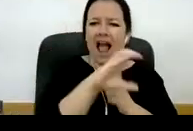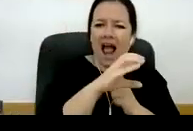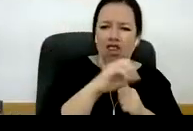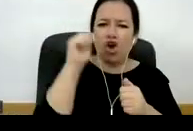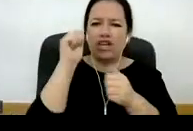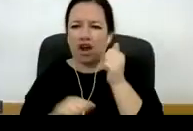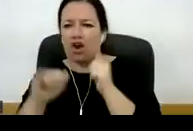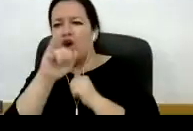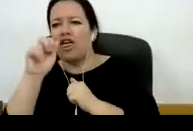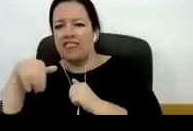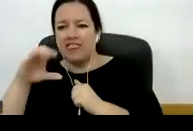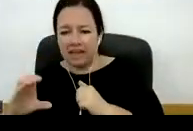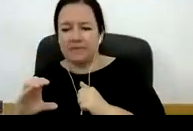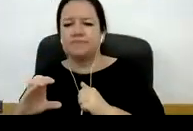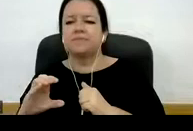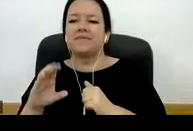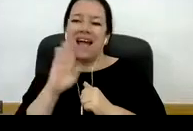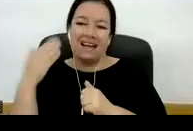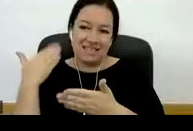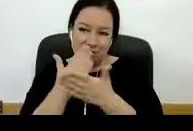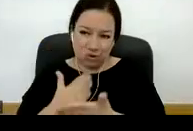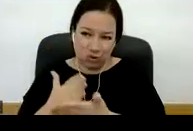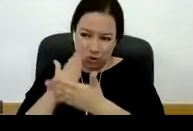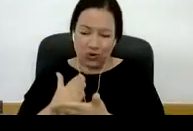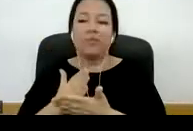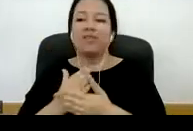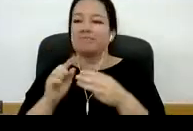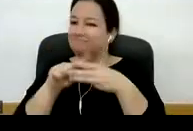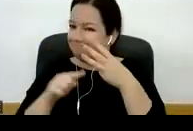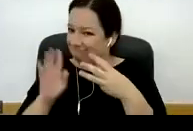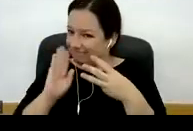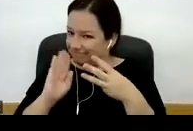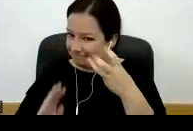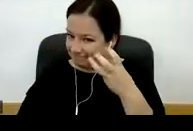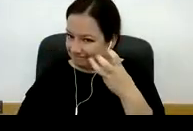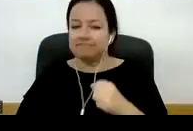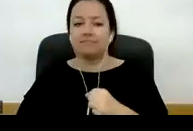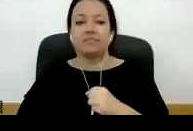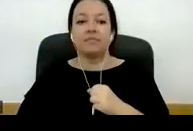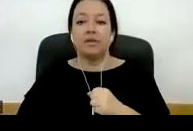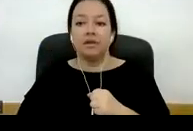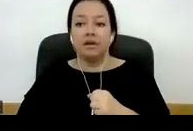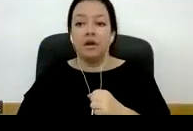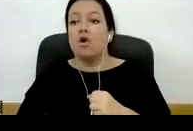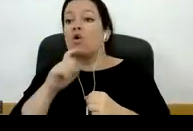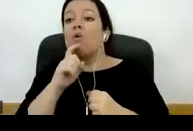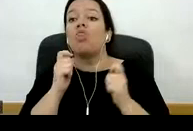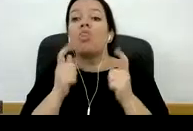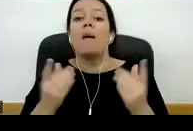zinc. Estudio Seneca, recordar calcio, hierro y zinc fundamentalmente. Lo podemos compensar